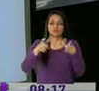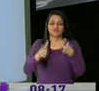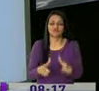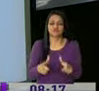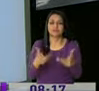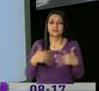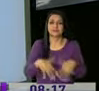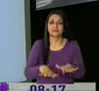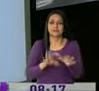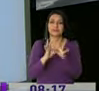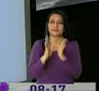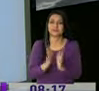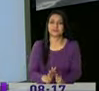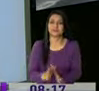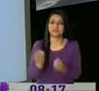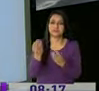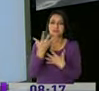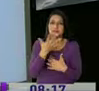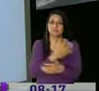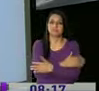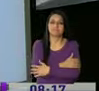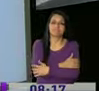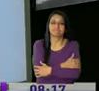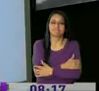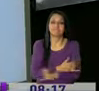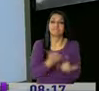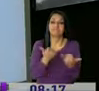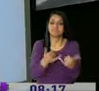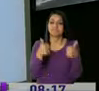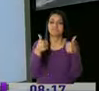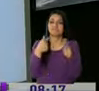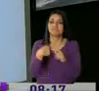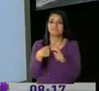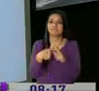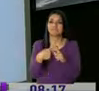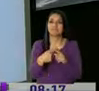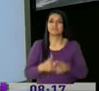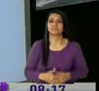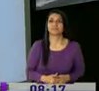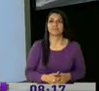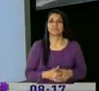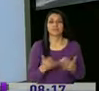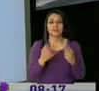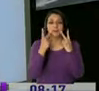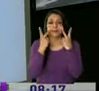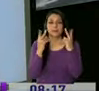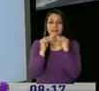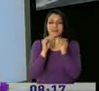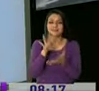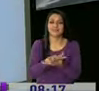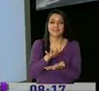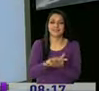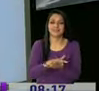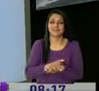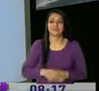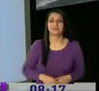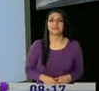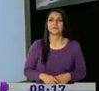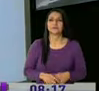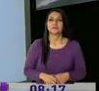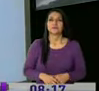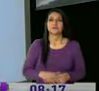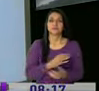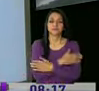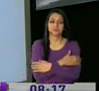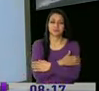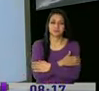cielo. Sofi, querida, te mando un día lleno de buena energía. Ahora sí te puedo hablar y ver un poquito más tranquilo que el primer noticiero. Te mando un